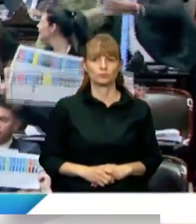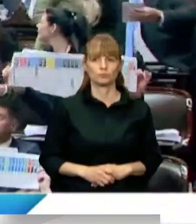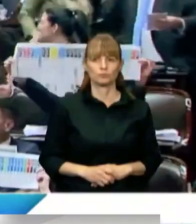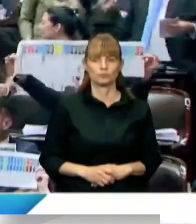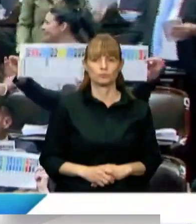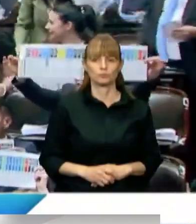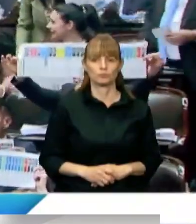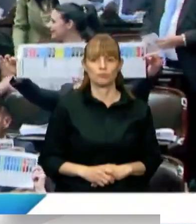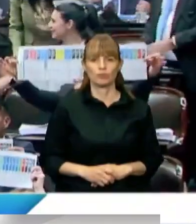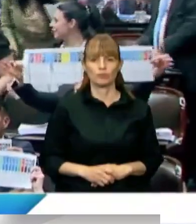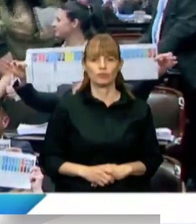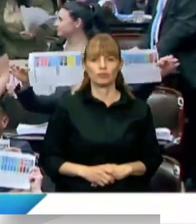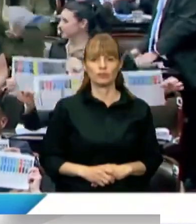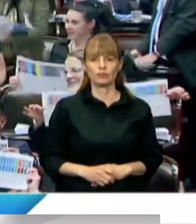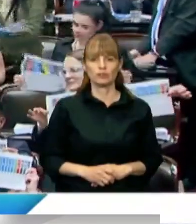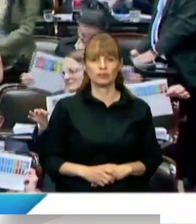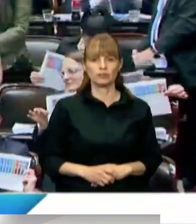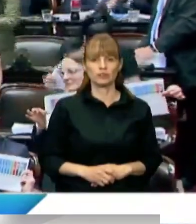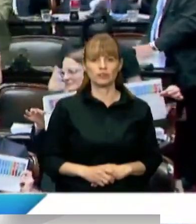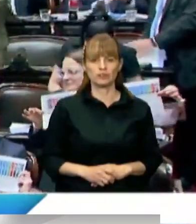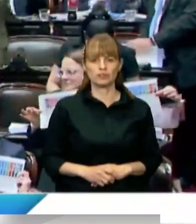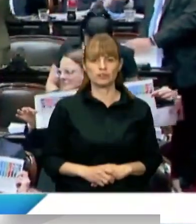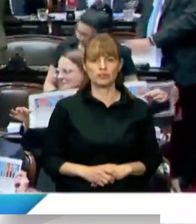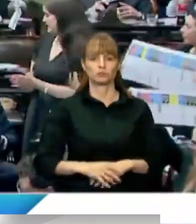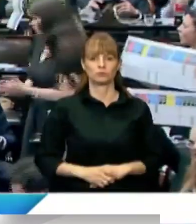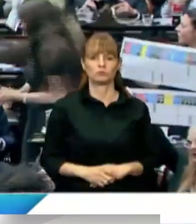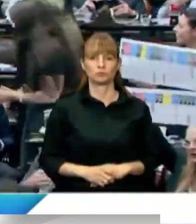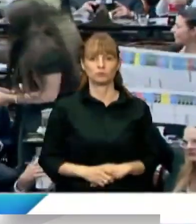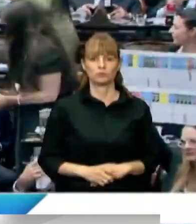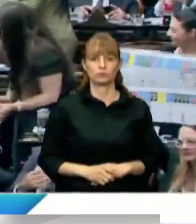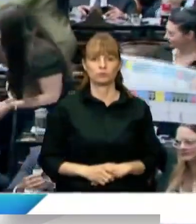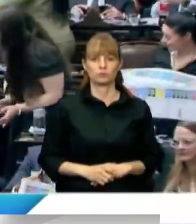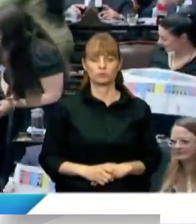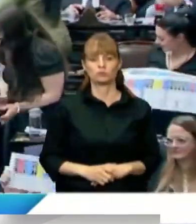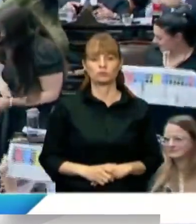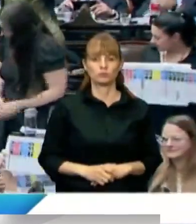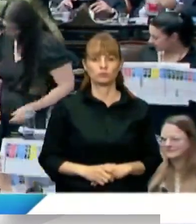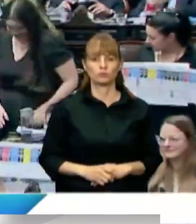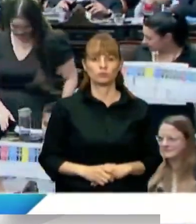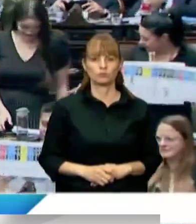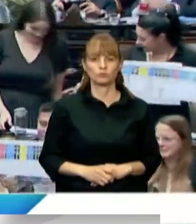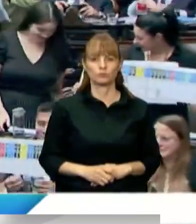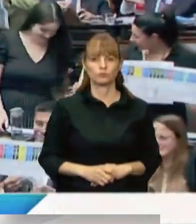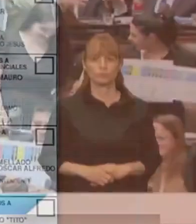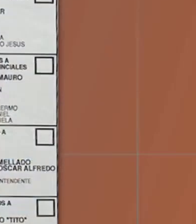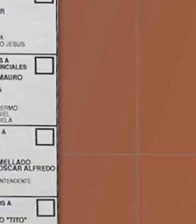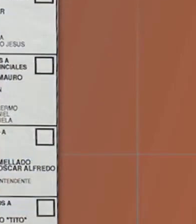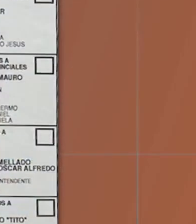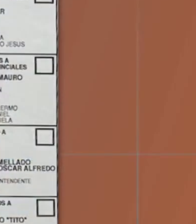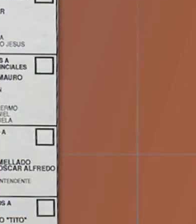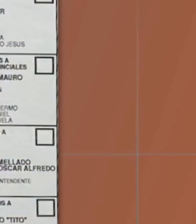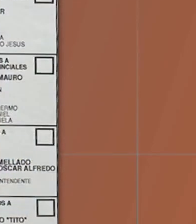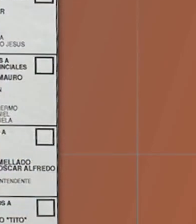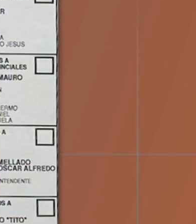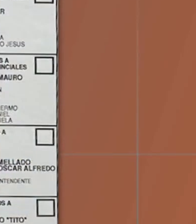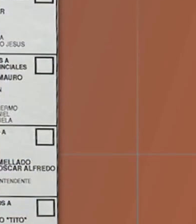traer al sistema democrático la boleta única papel entrás a la al cuarto oscuro está la completa que va a ser larga sin